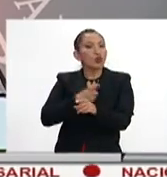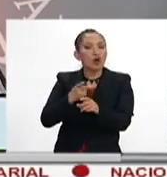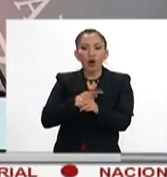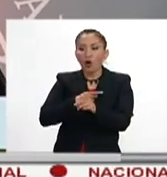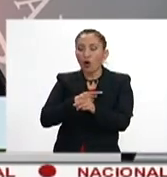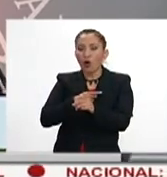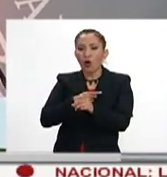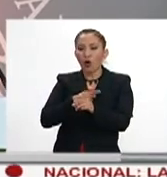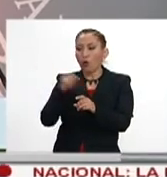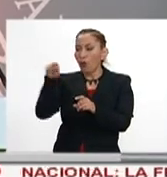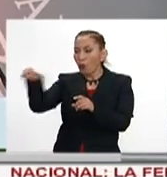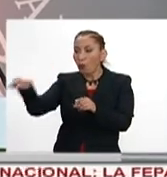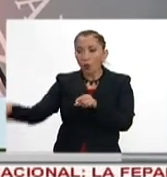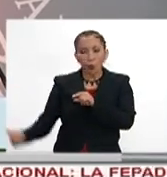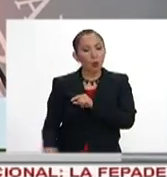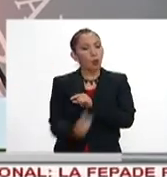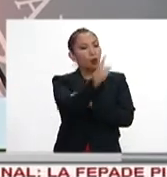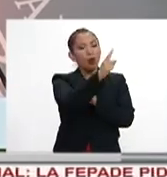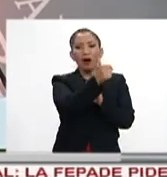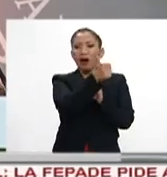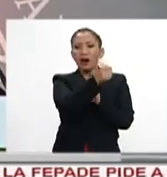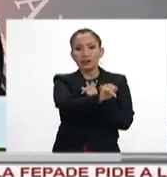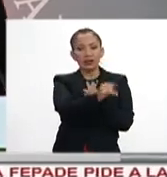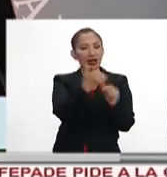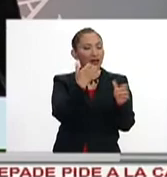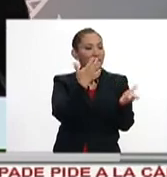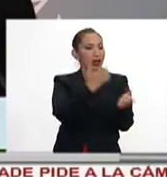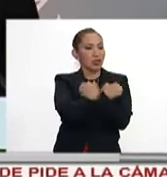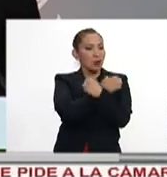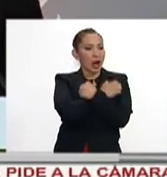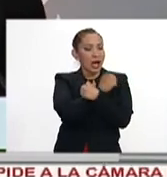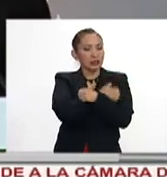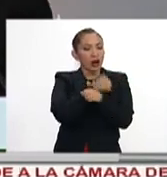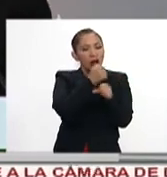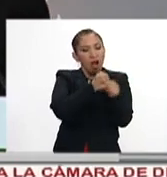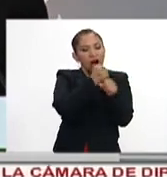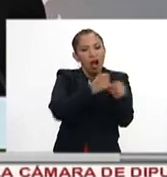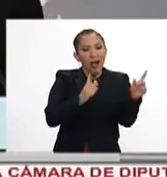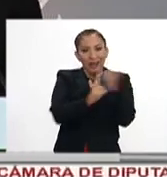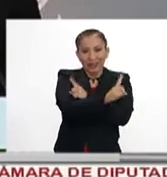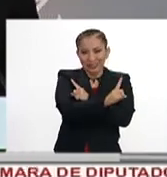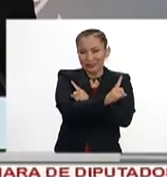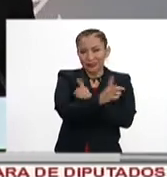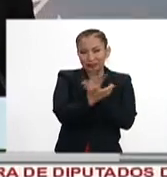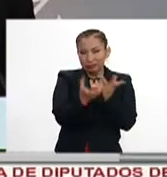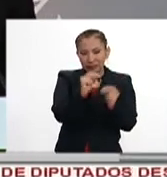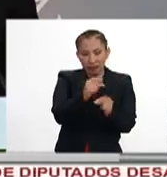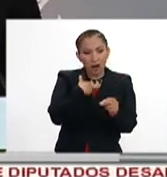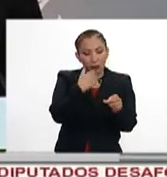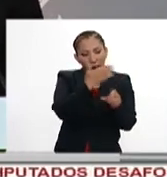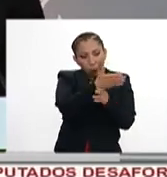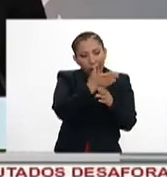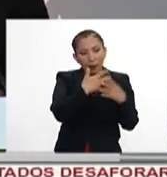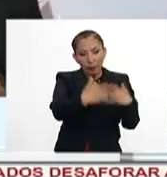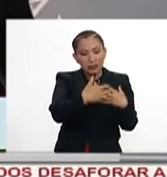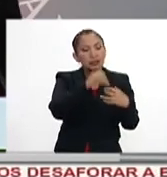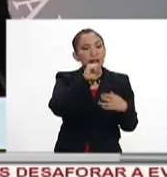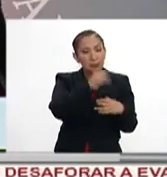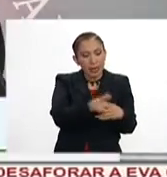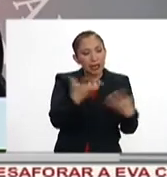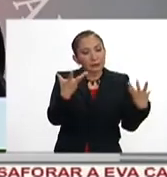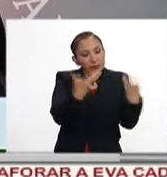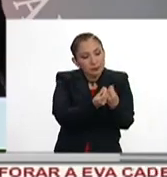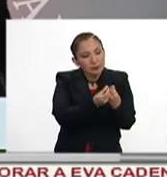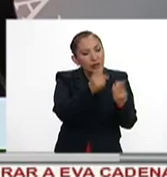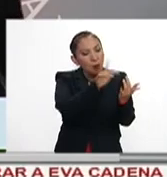solamente que estén haciendo una educación en alternancia, como le denominamos, haciendo las estancias en las empresas, sino